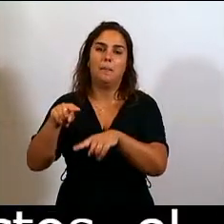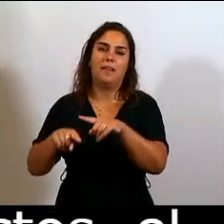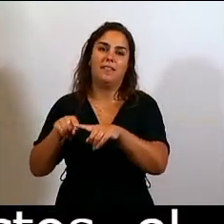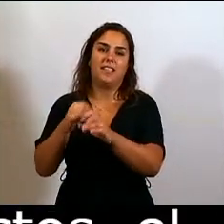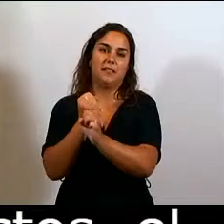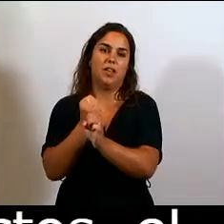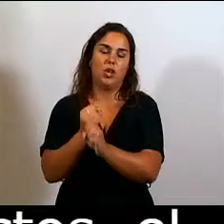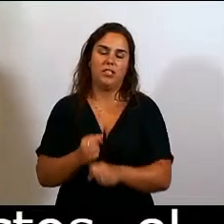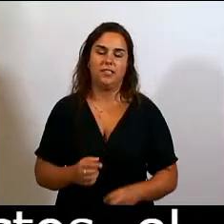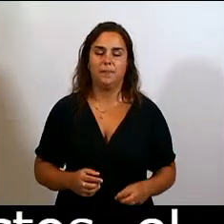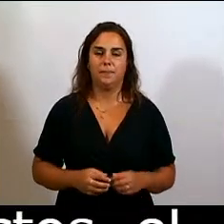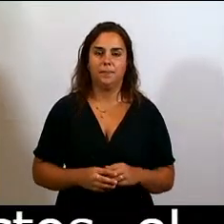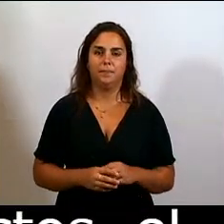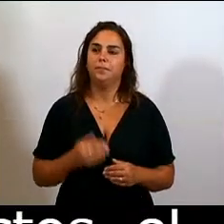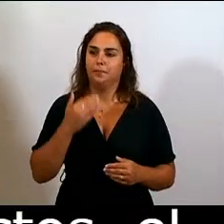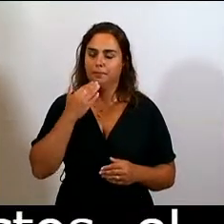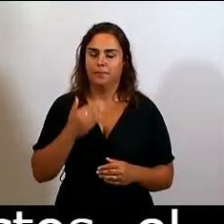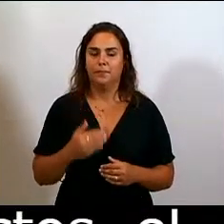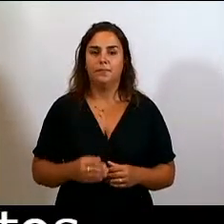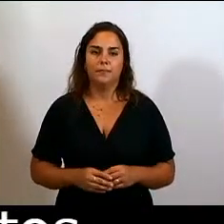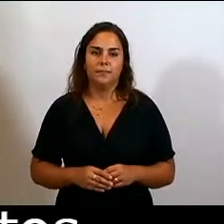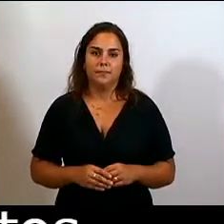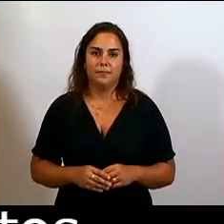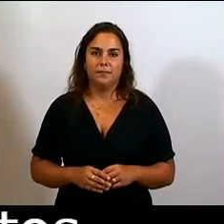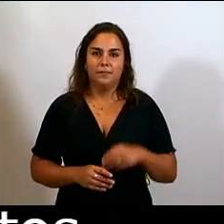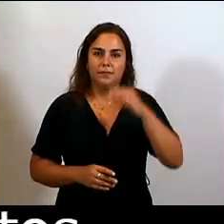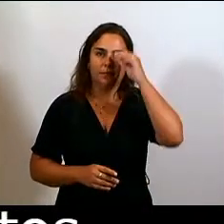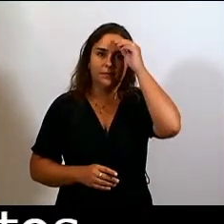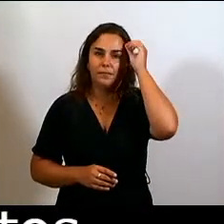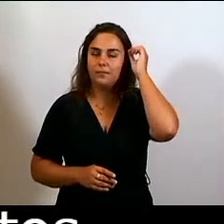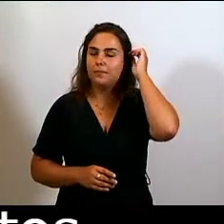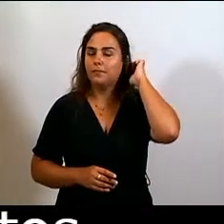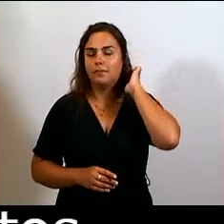trabajadores. Gracias.